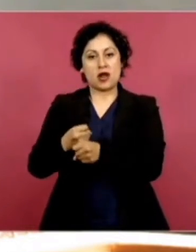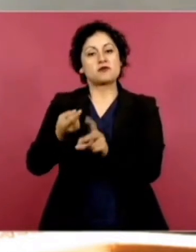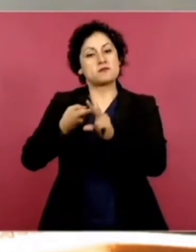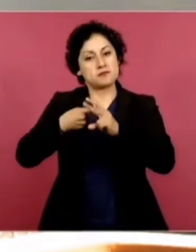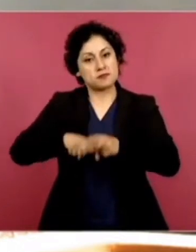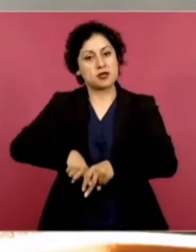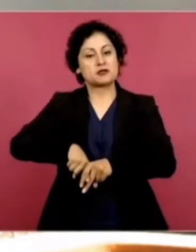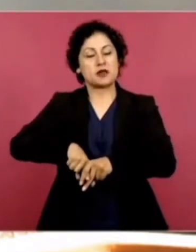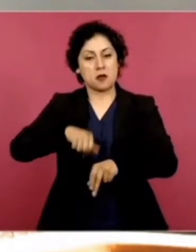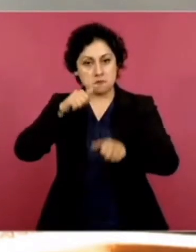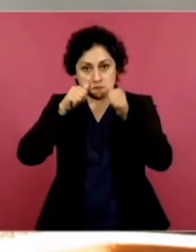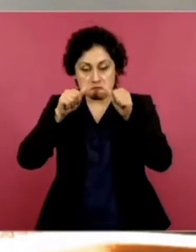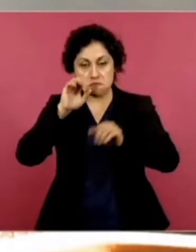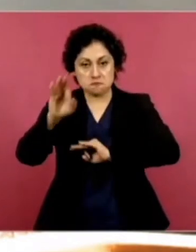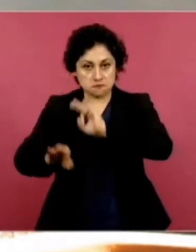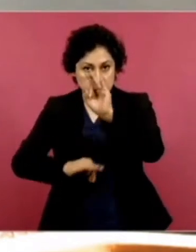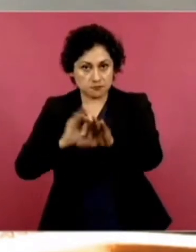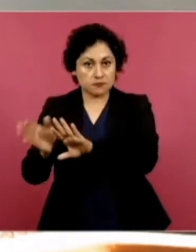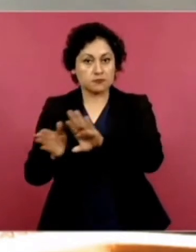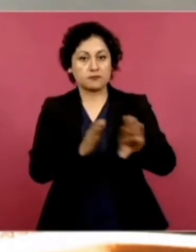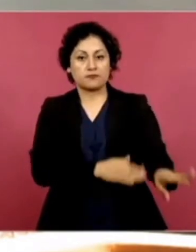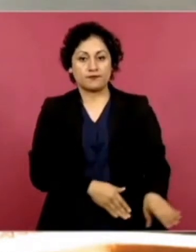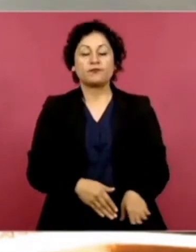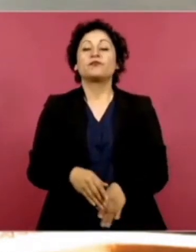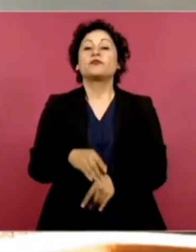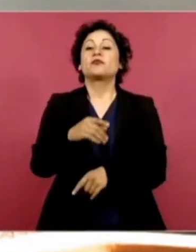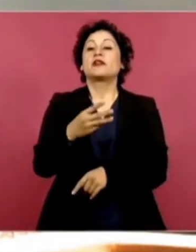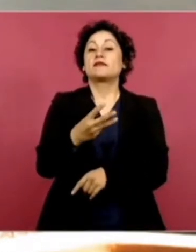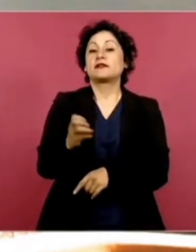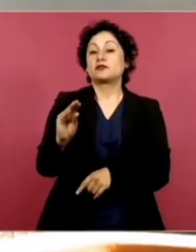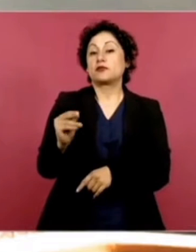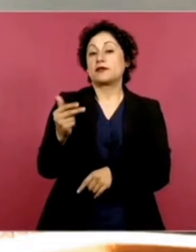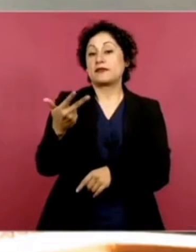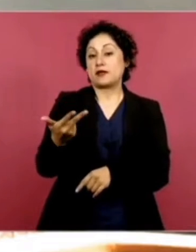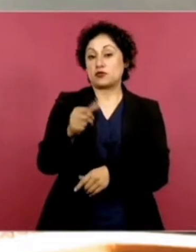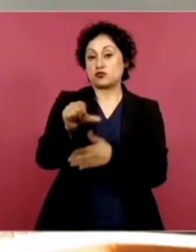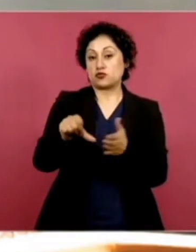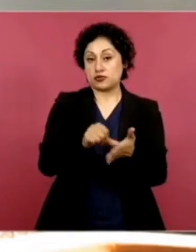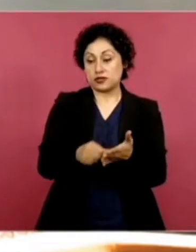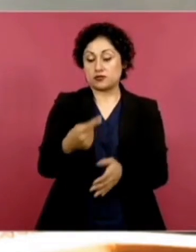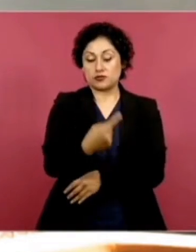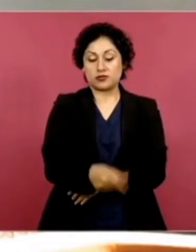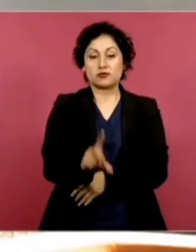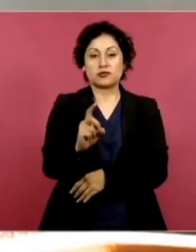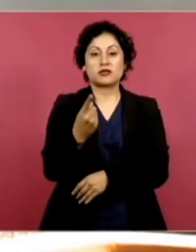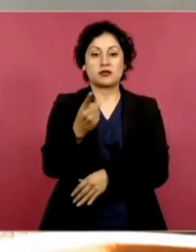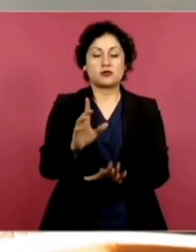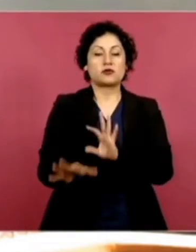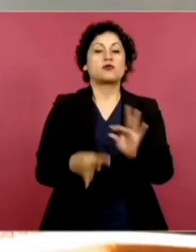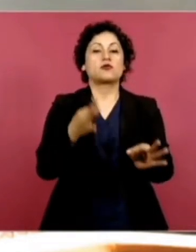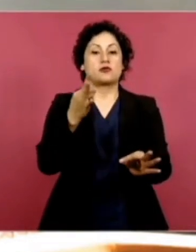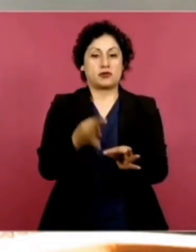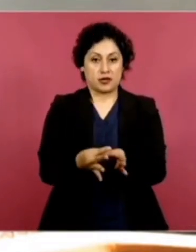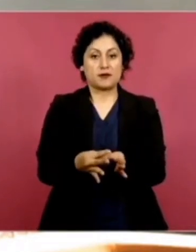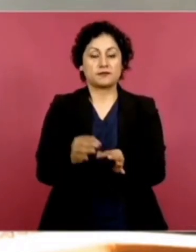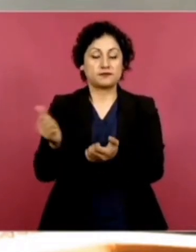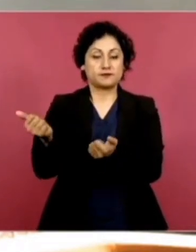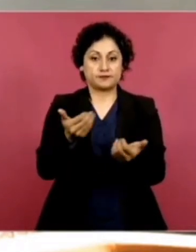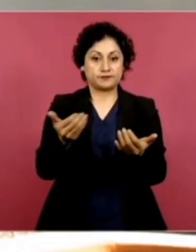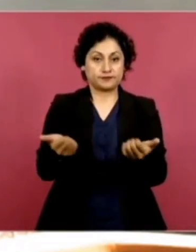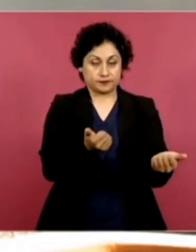operando. Además, en 131 de 398 centros de salud. Se ha adquirido equipo médico para 13